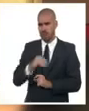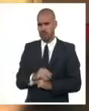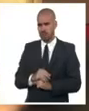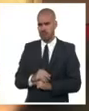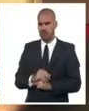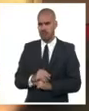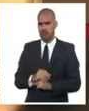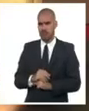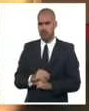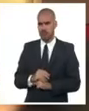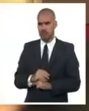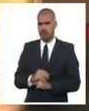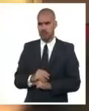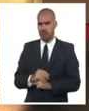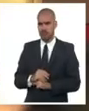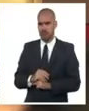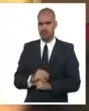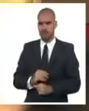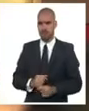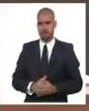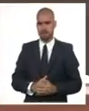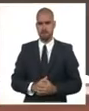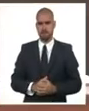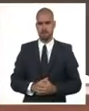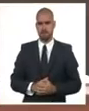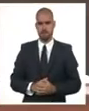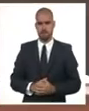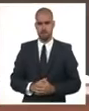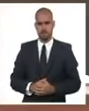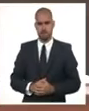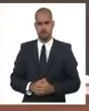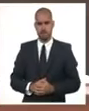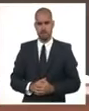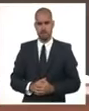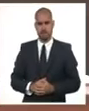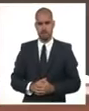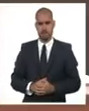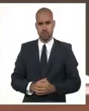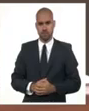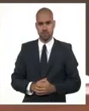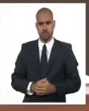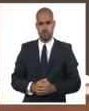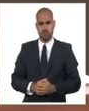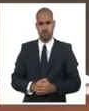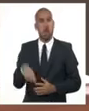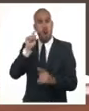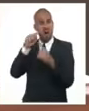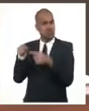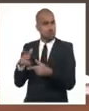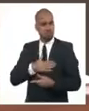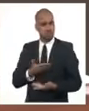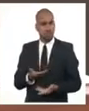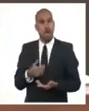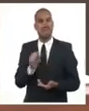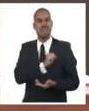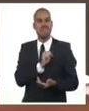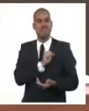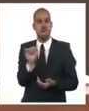planteado que la cumbre no fuera inclusiva. Y era su intención excluir a varios países, entre ellos